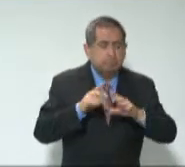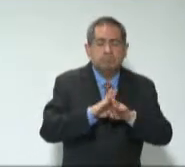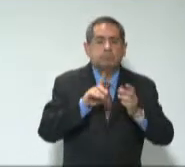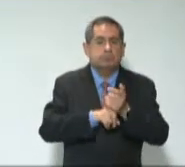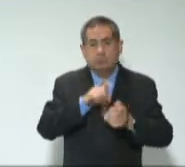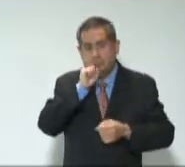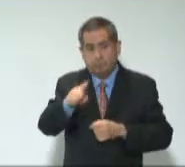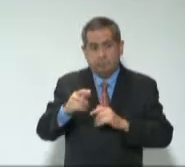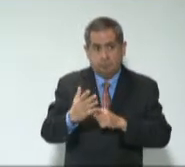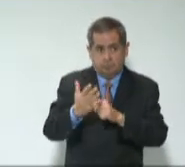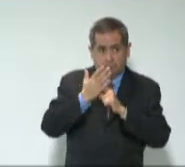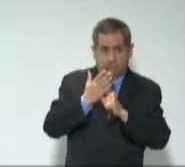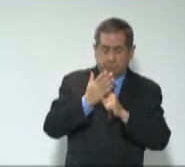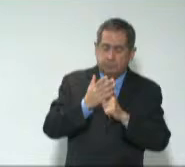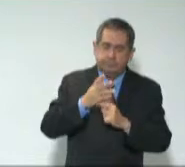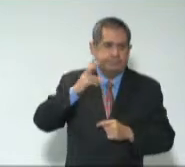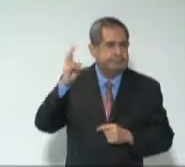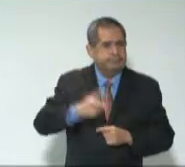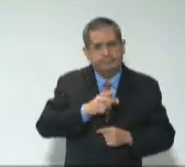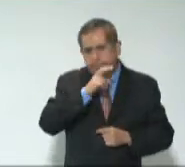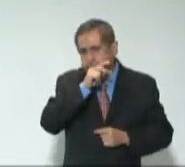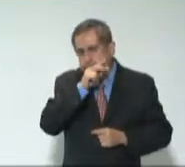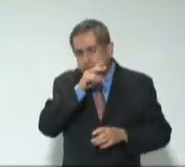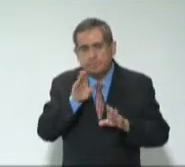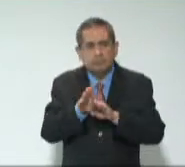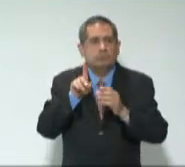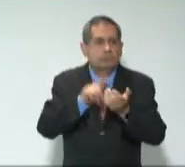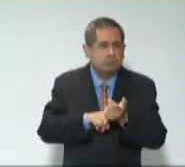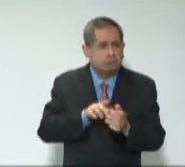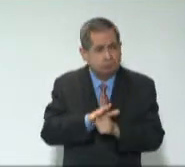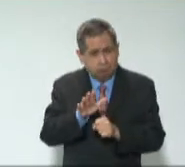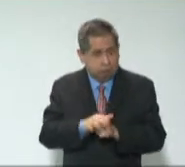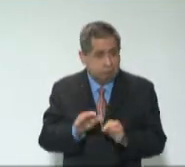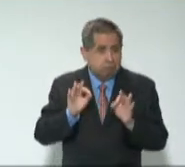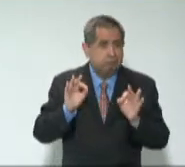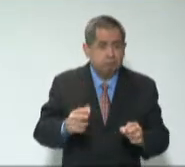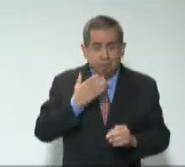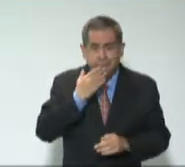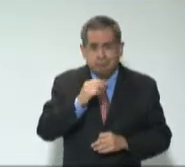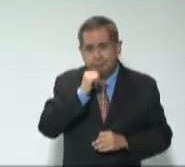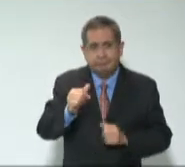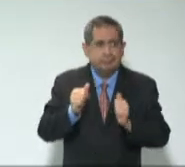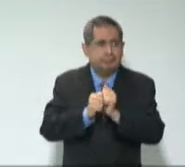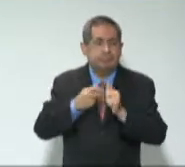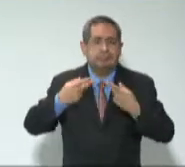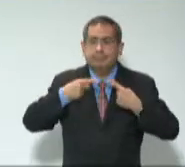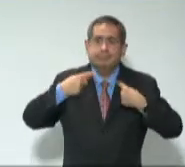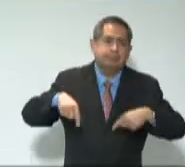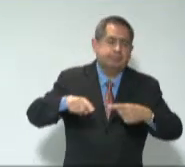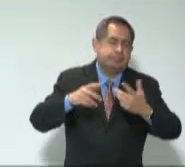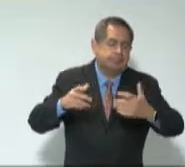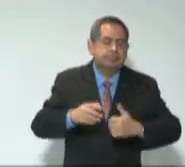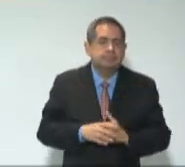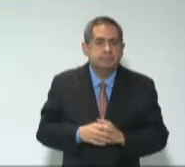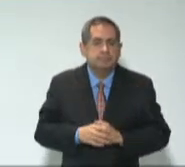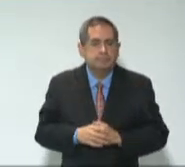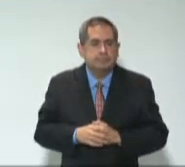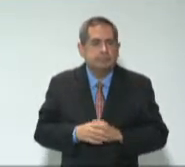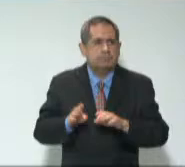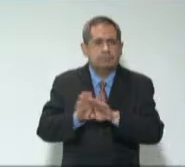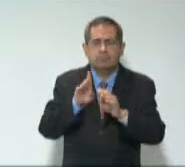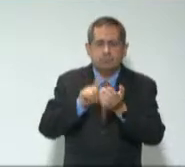también arrojaba datos muy preocupantes sobre la la satisfacción de de la ciudadanía con la democracia Qué es la